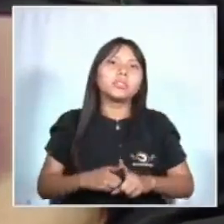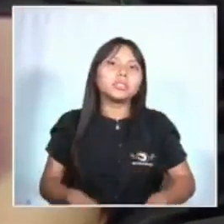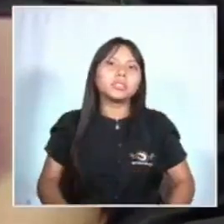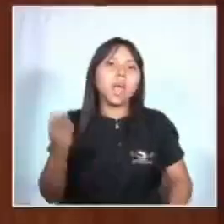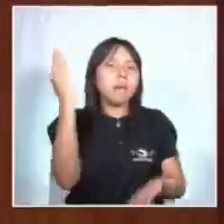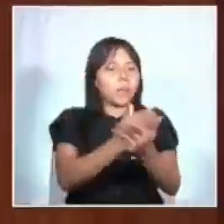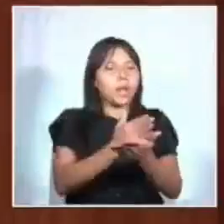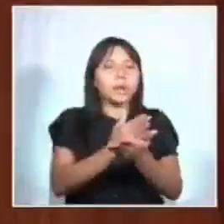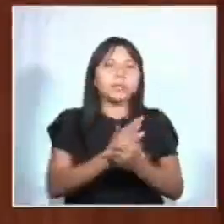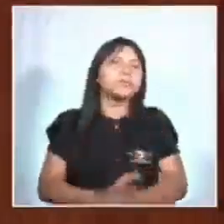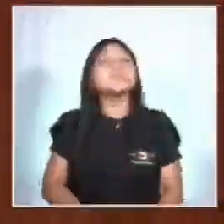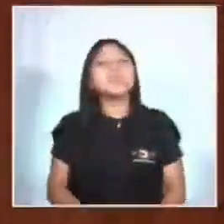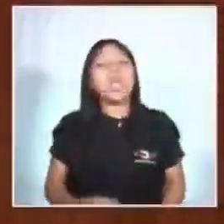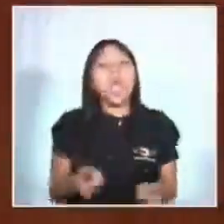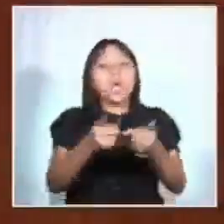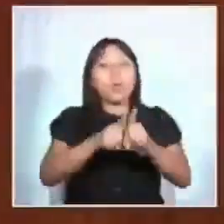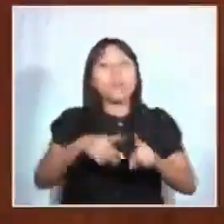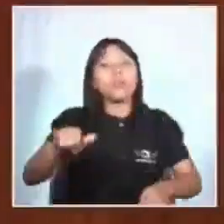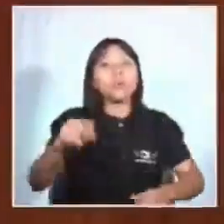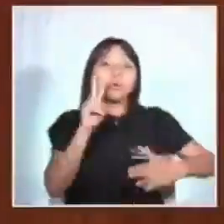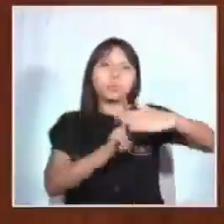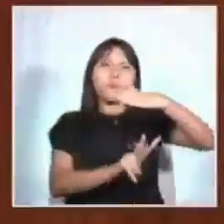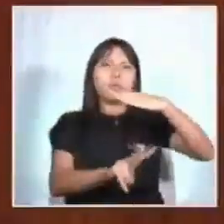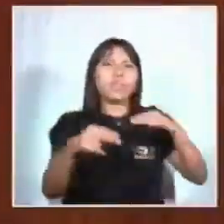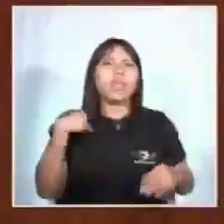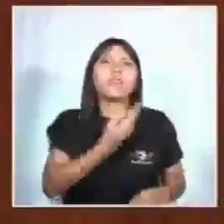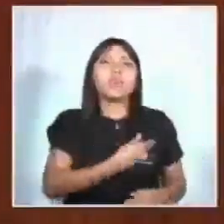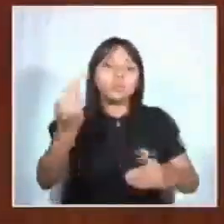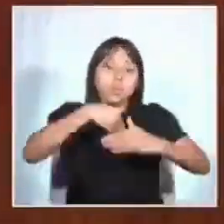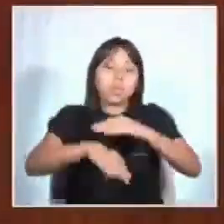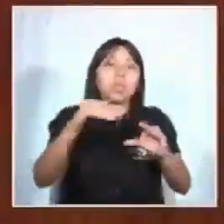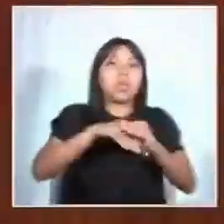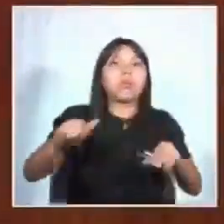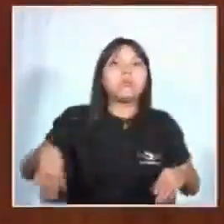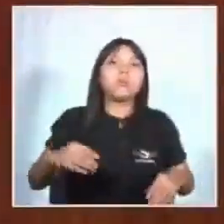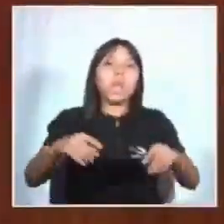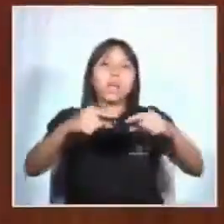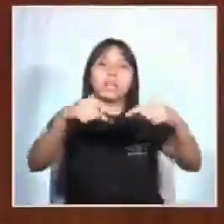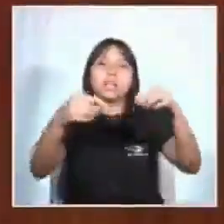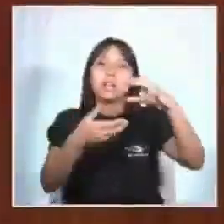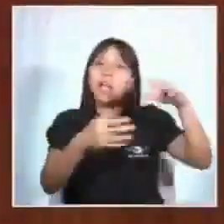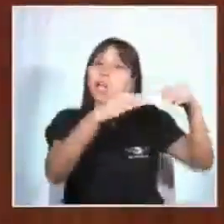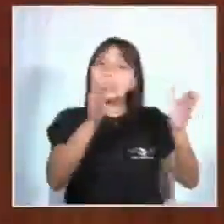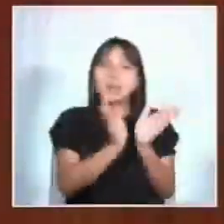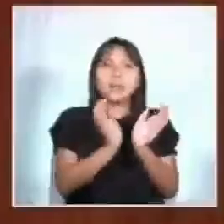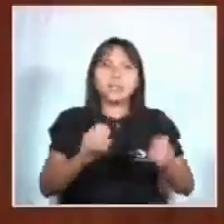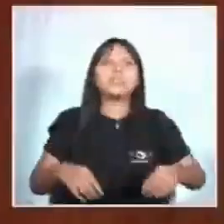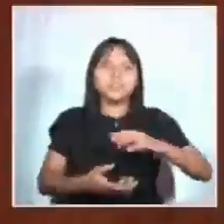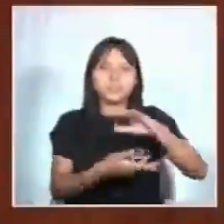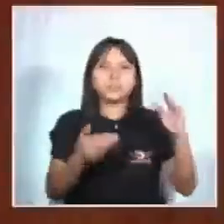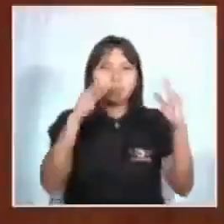que cuando a los profetas nos meten en una caja, empezamos.